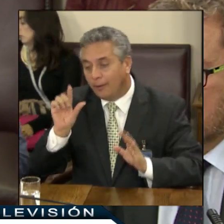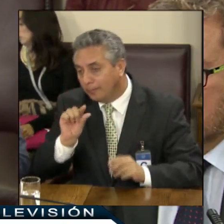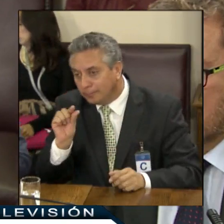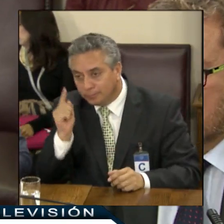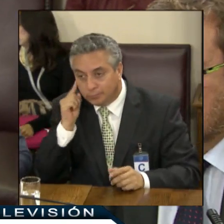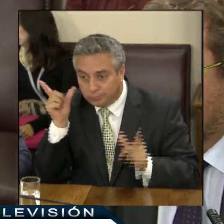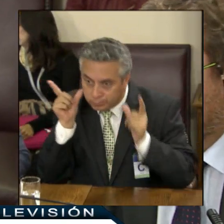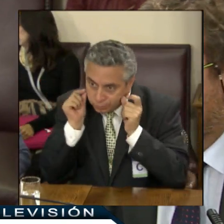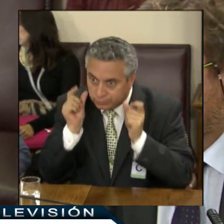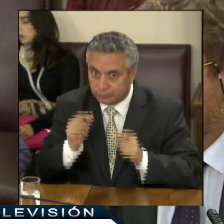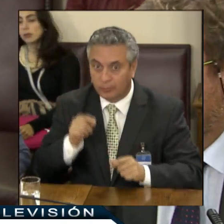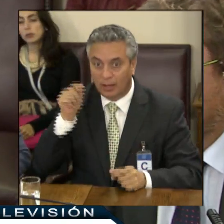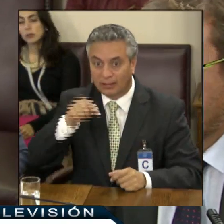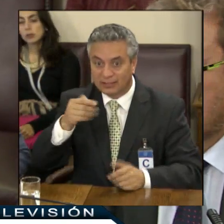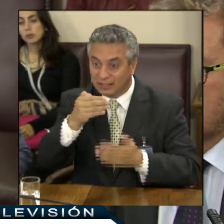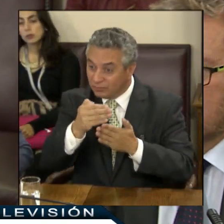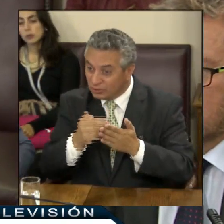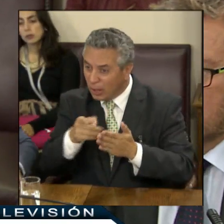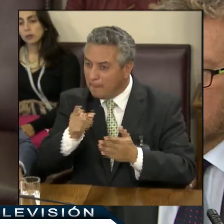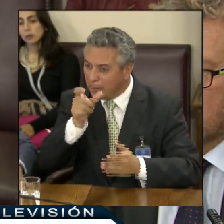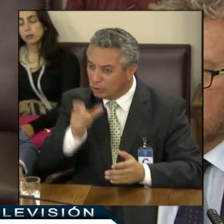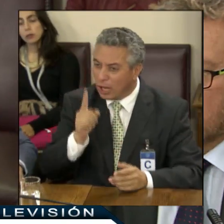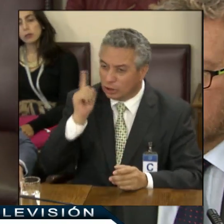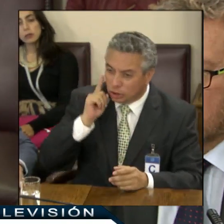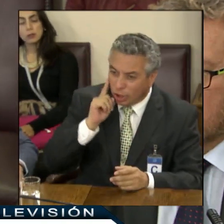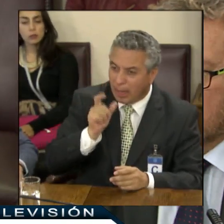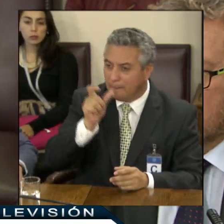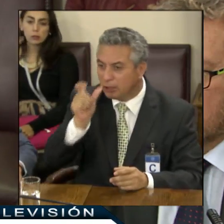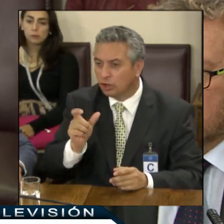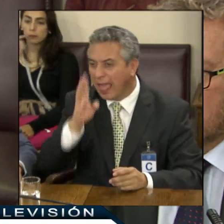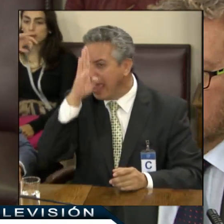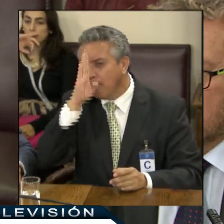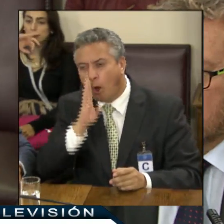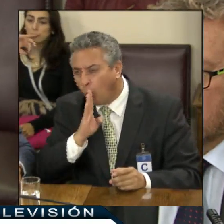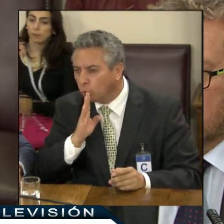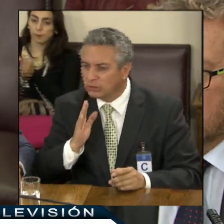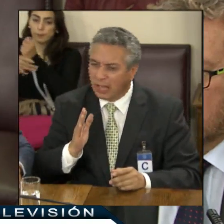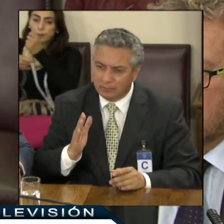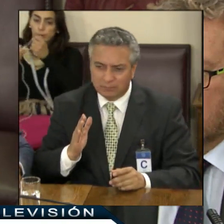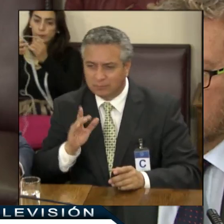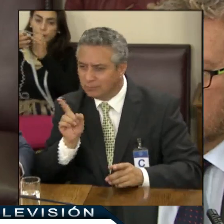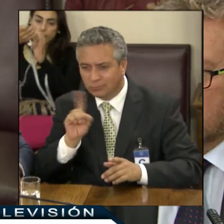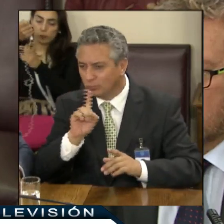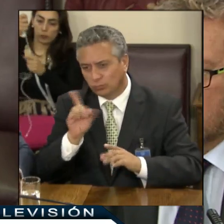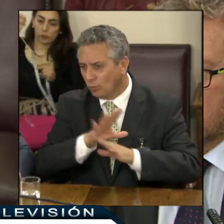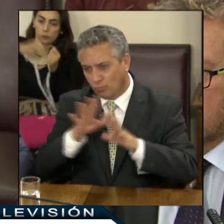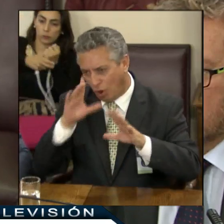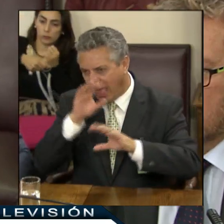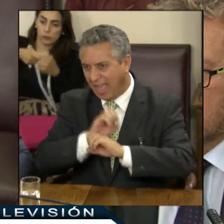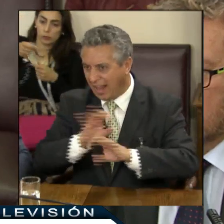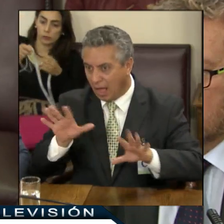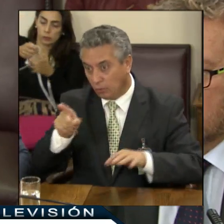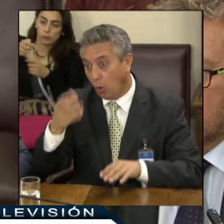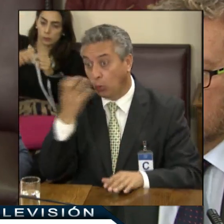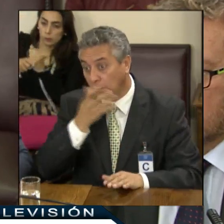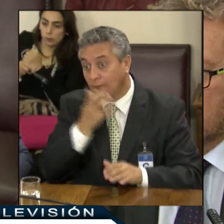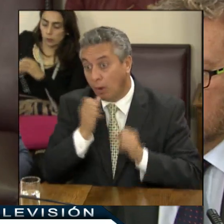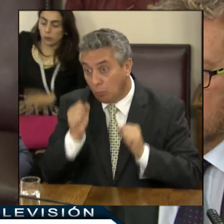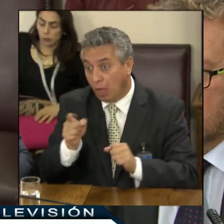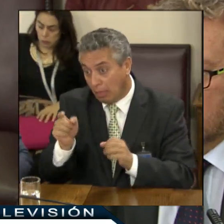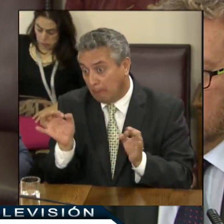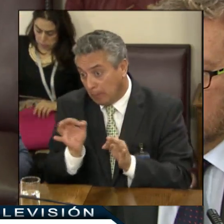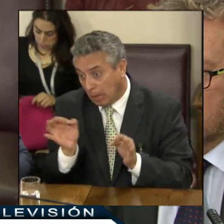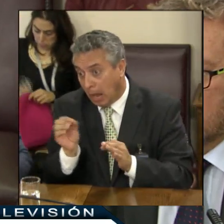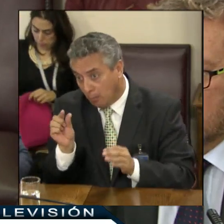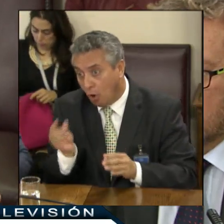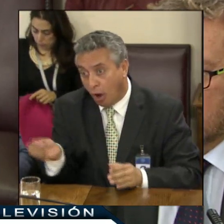compartimos esa categorización que se hace de personas sordas de personas con hipoacusia creemos que no es muy claro el asunto Gustavo me imagino podría explicar un poco